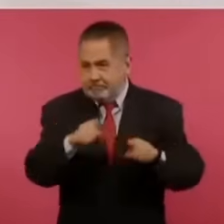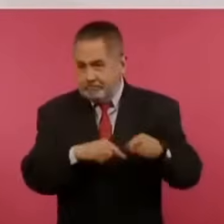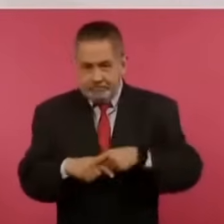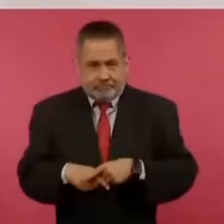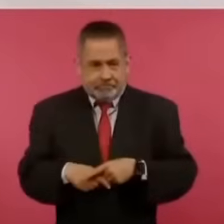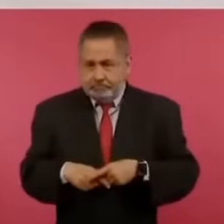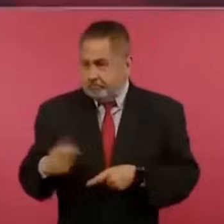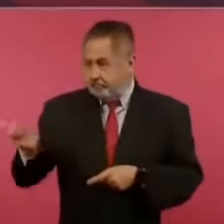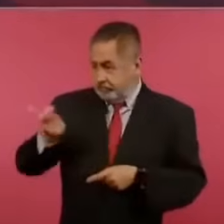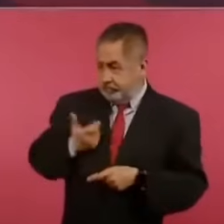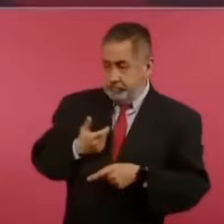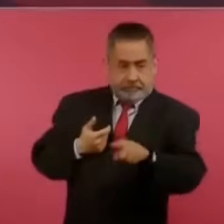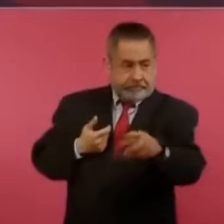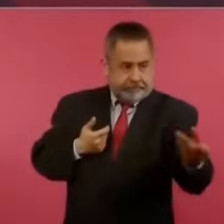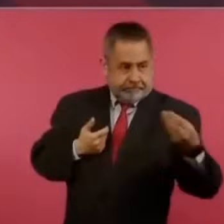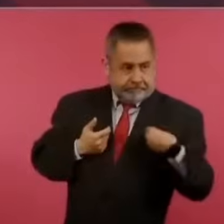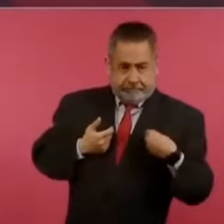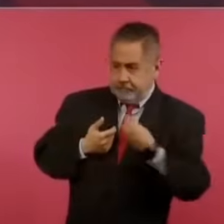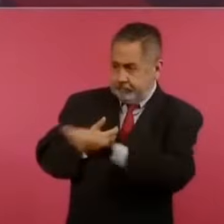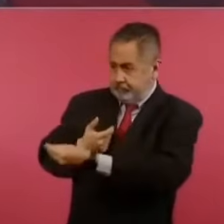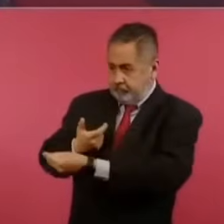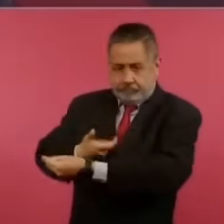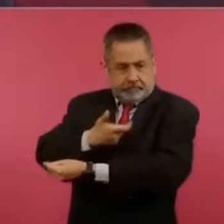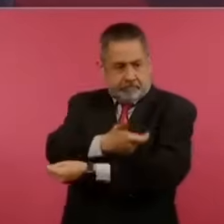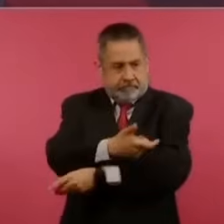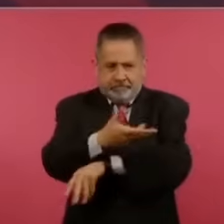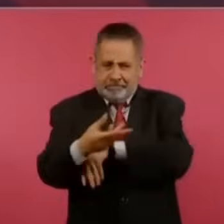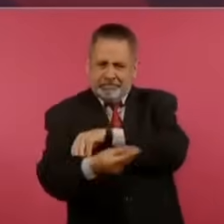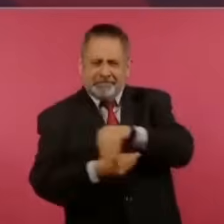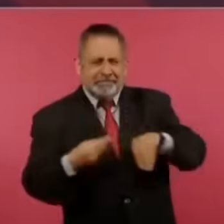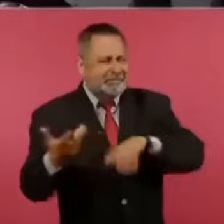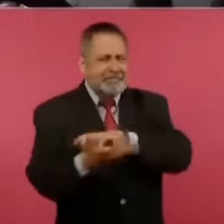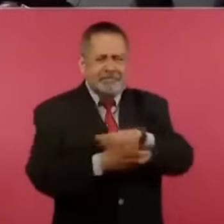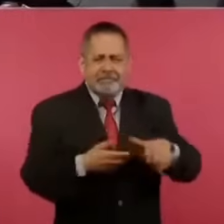desde los de mero arriba